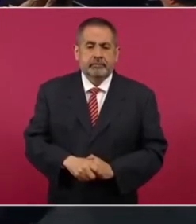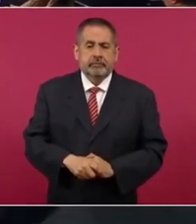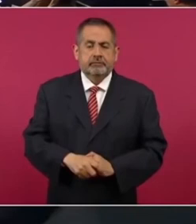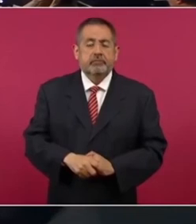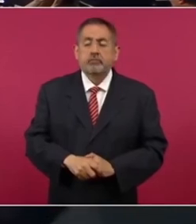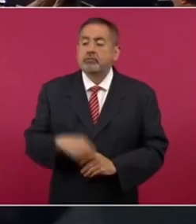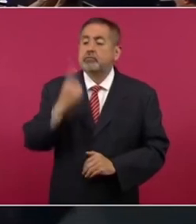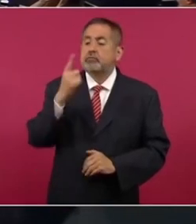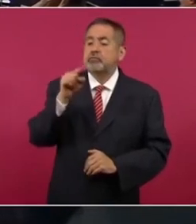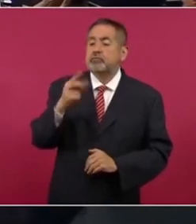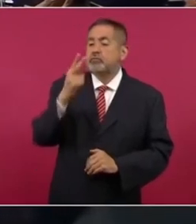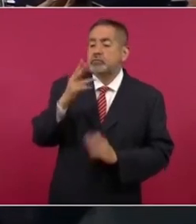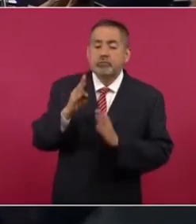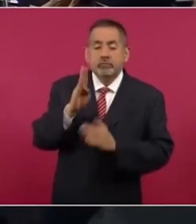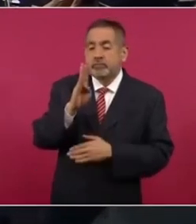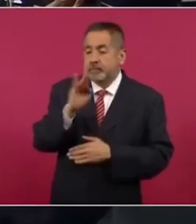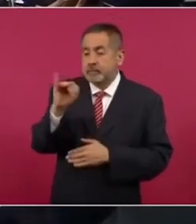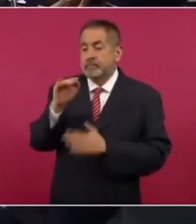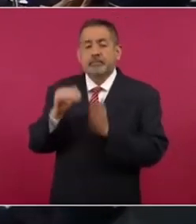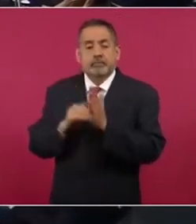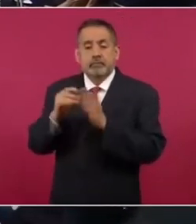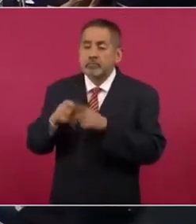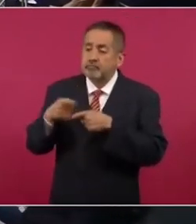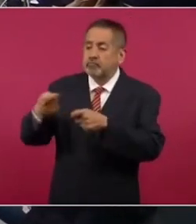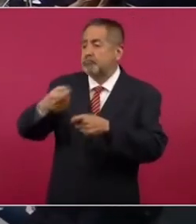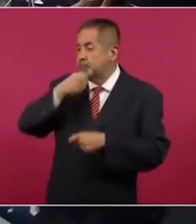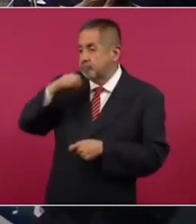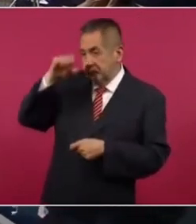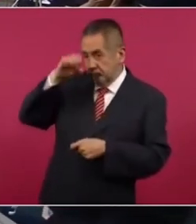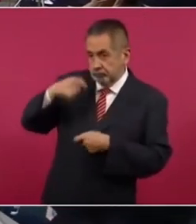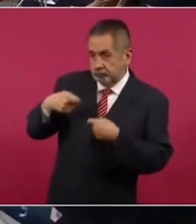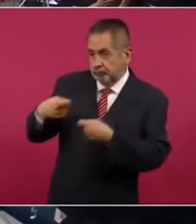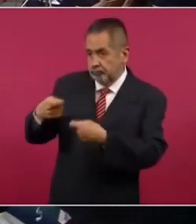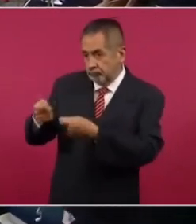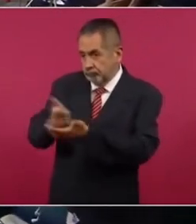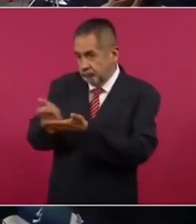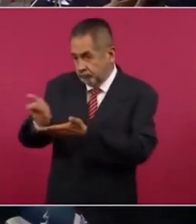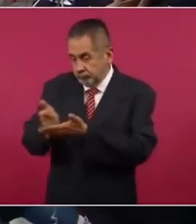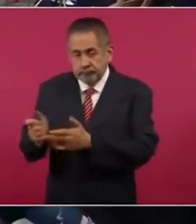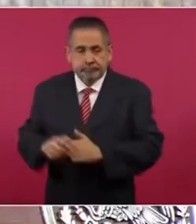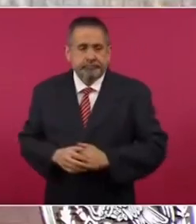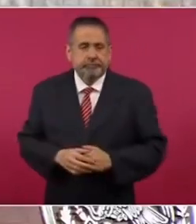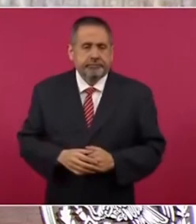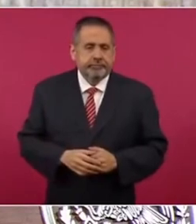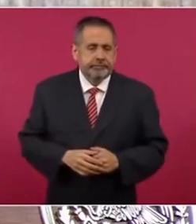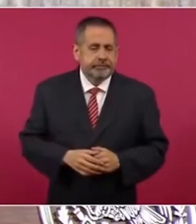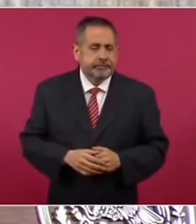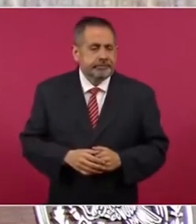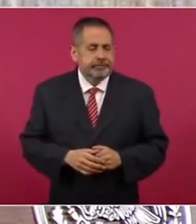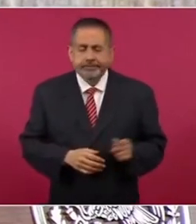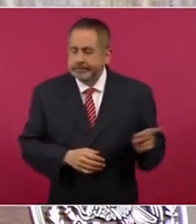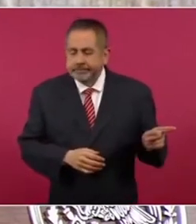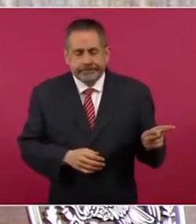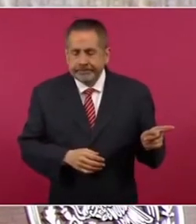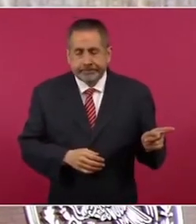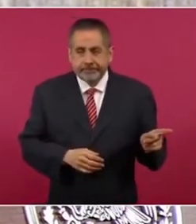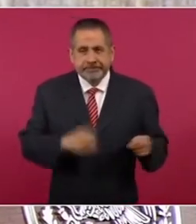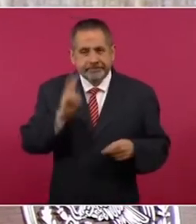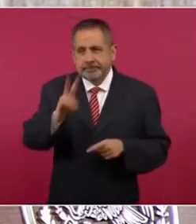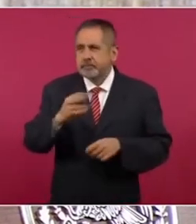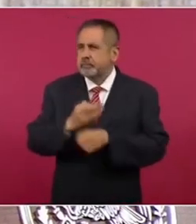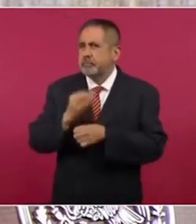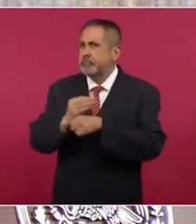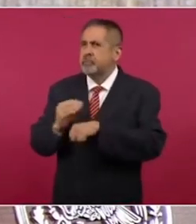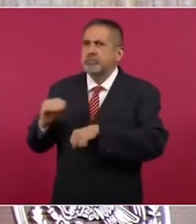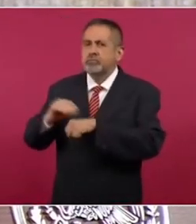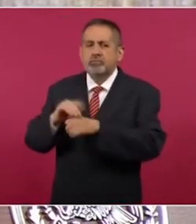1.2 billones a los adultos mayores. Estamos incrementando y deben